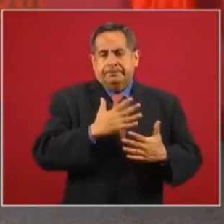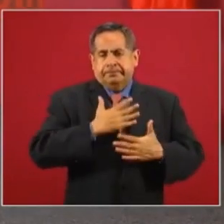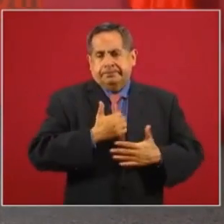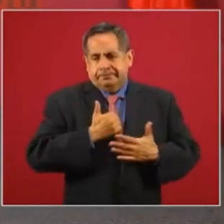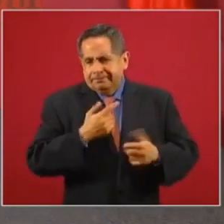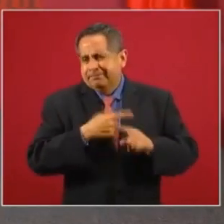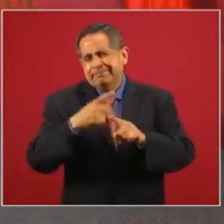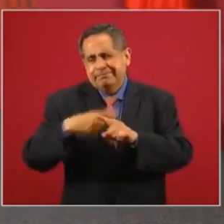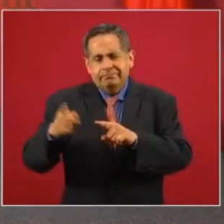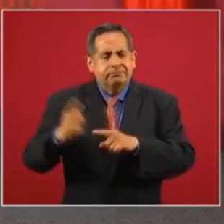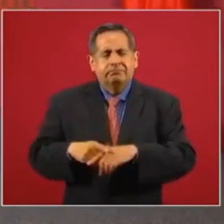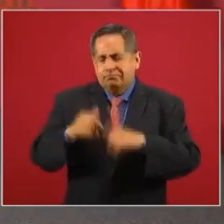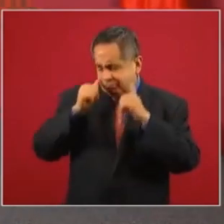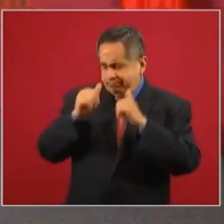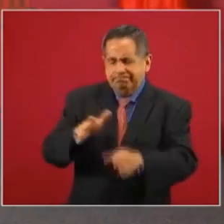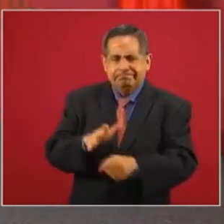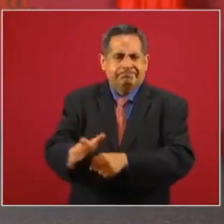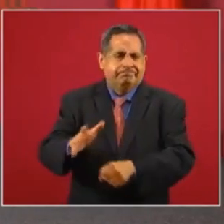y vamos